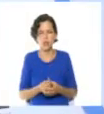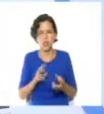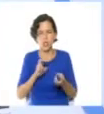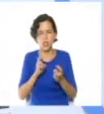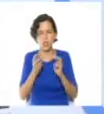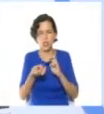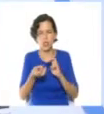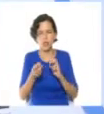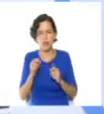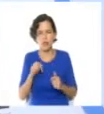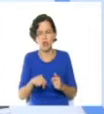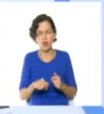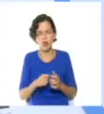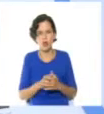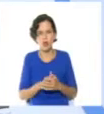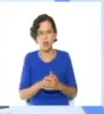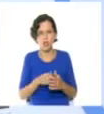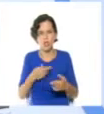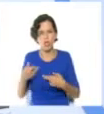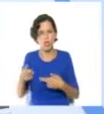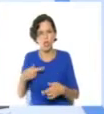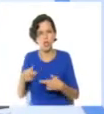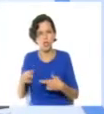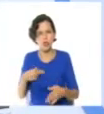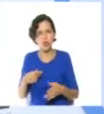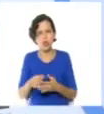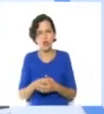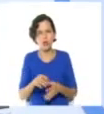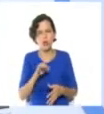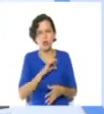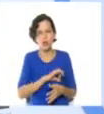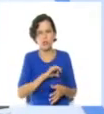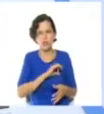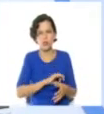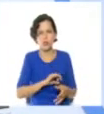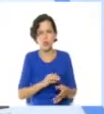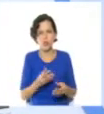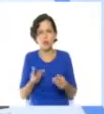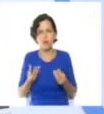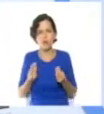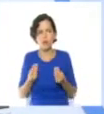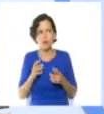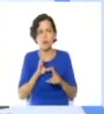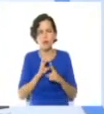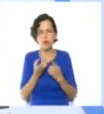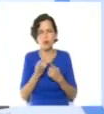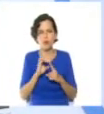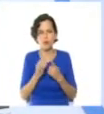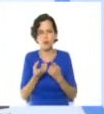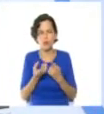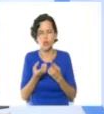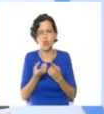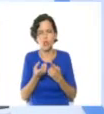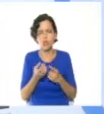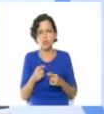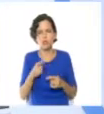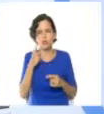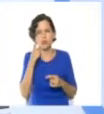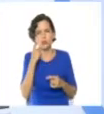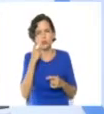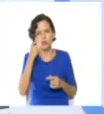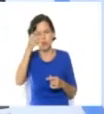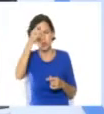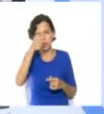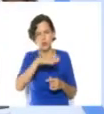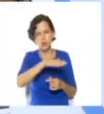El tema indispensable está relacionado con la sociedad multicultural y pluricultural de los pueblos. El